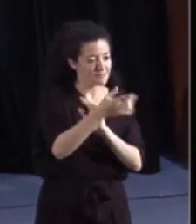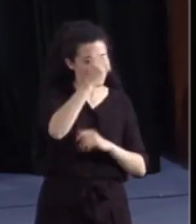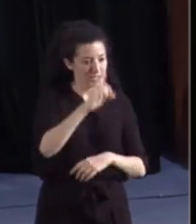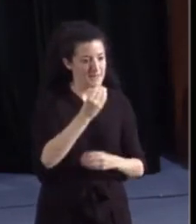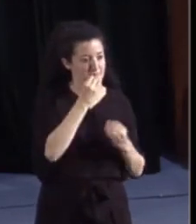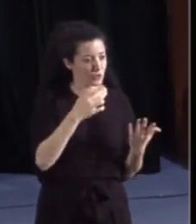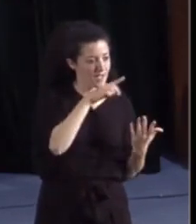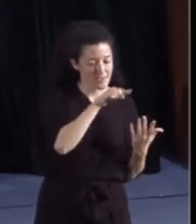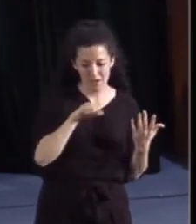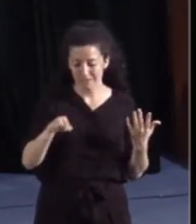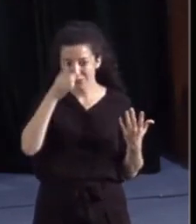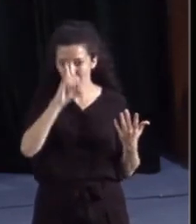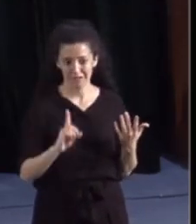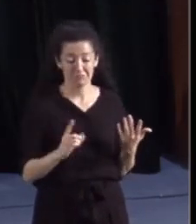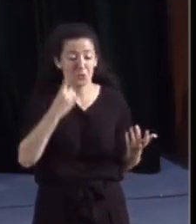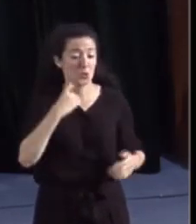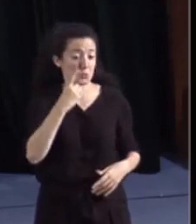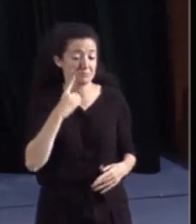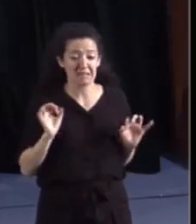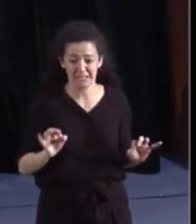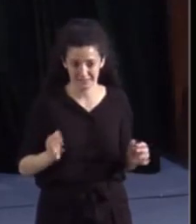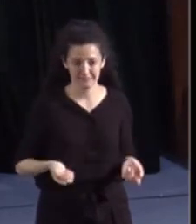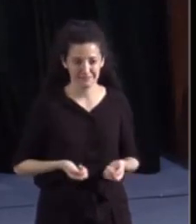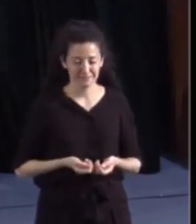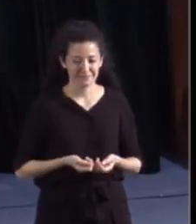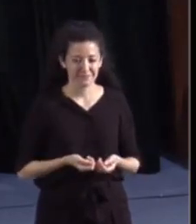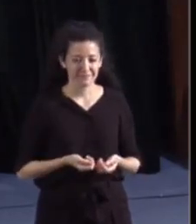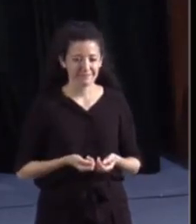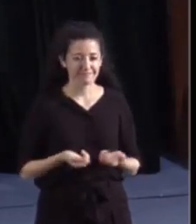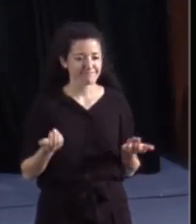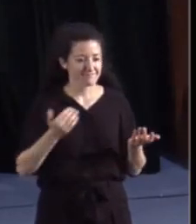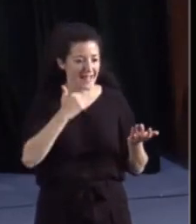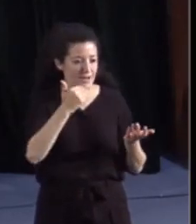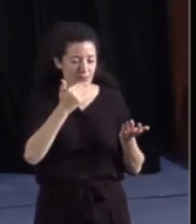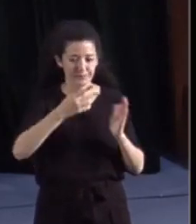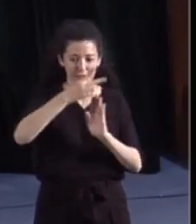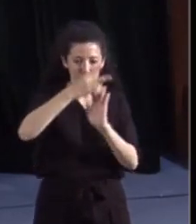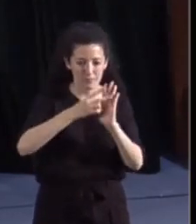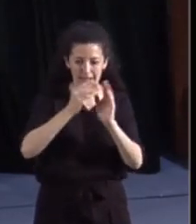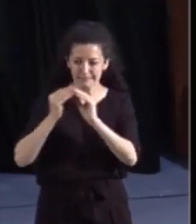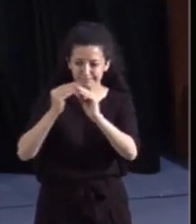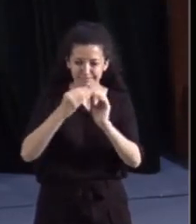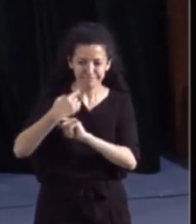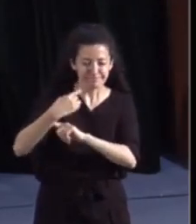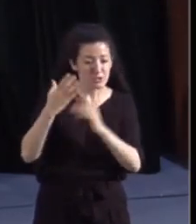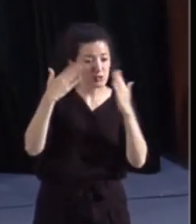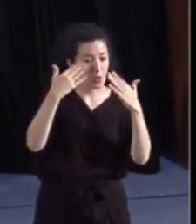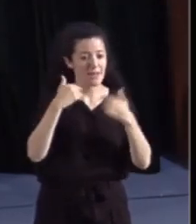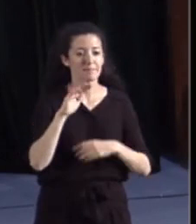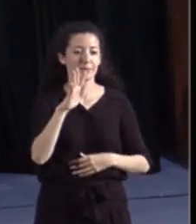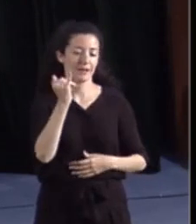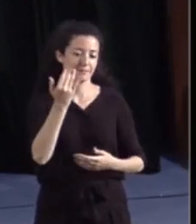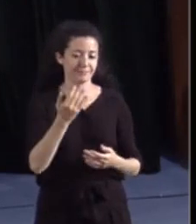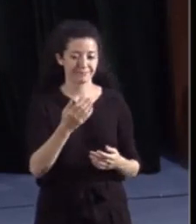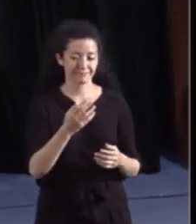configuración. Entonces, aunque no hay estándares, lo que sí que tenemos hoy en día son algunas guías de buenas prácticas.